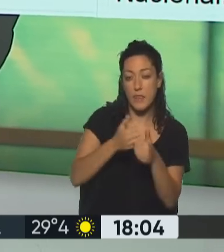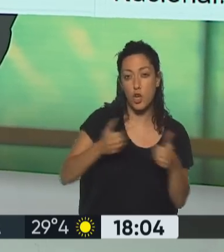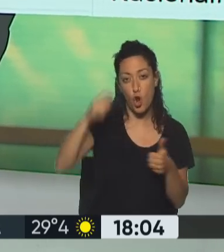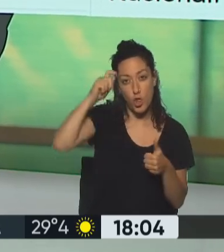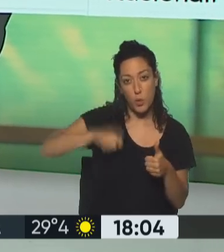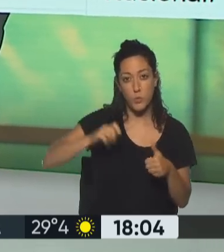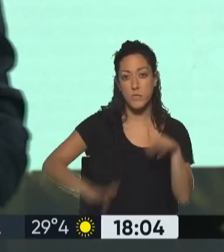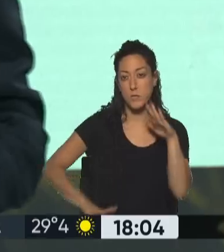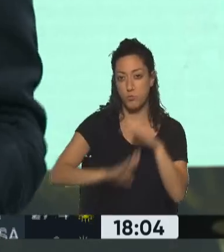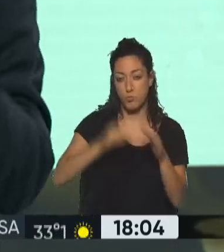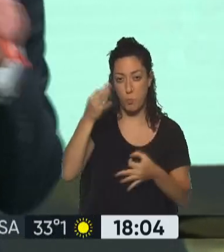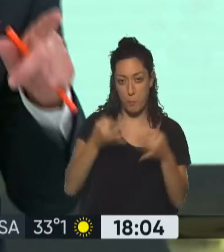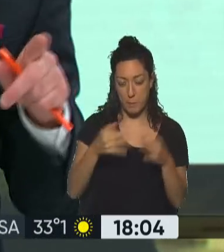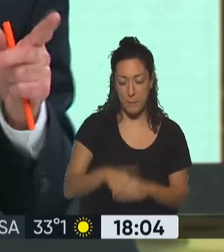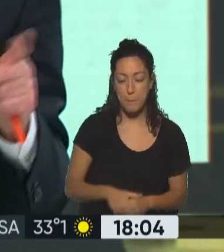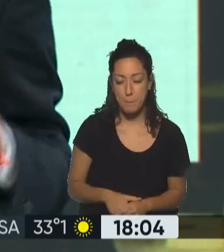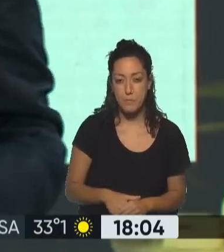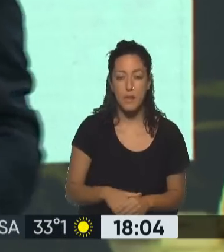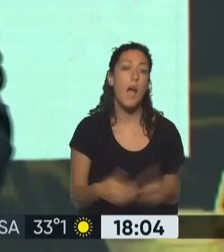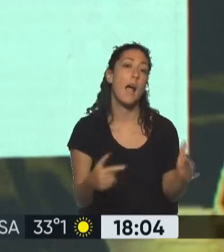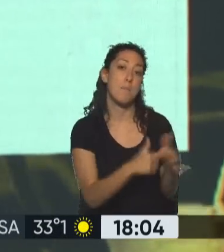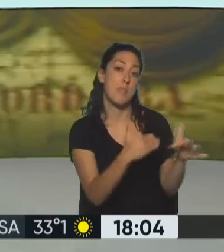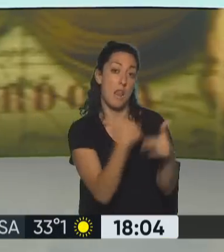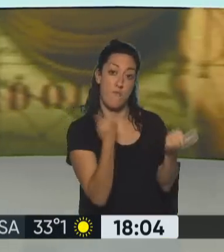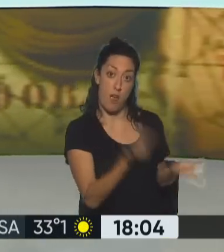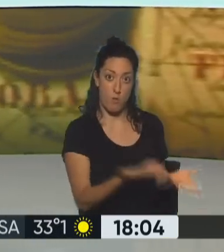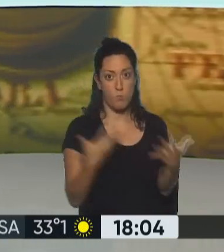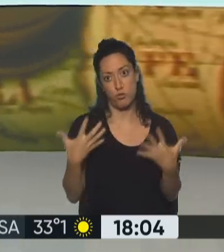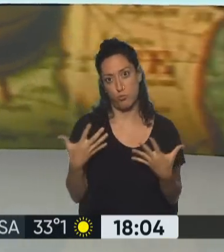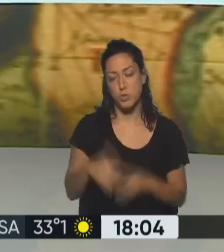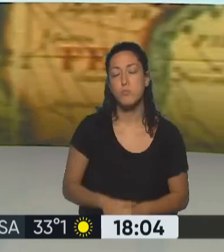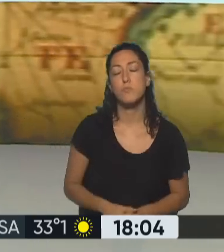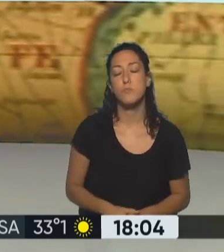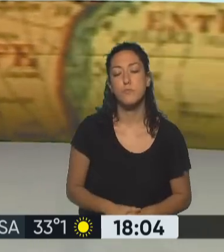Suprema de Justicia de la Nación. A favor de Cava, claro. Y después,